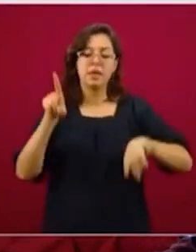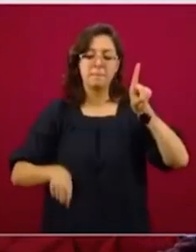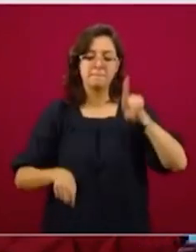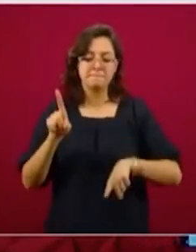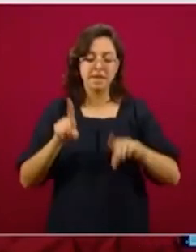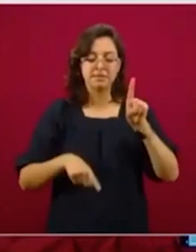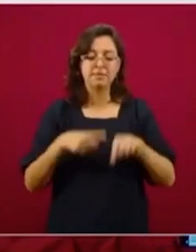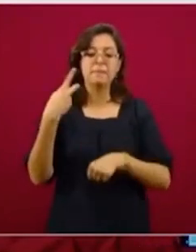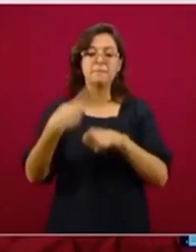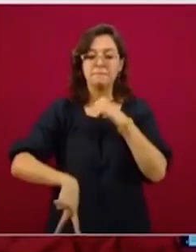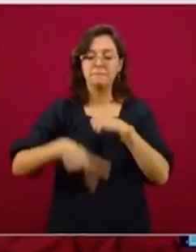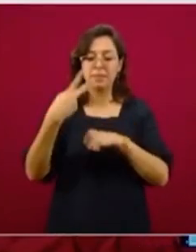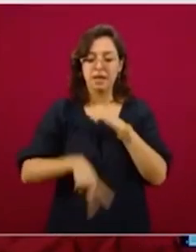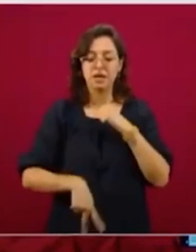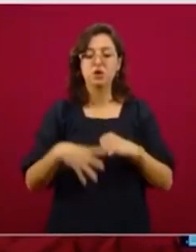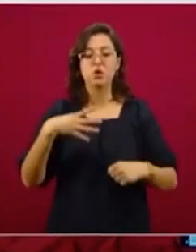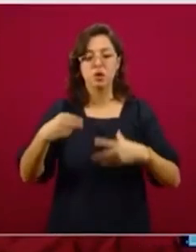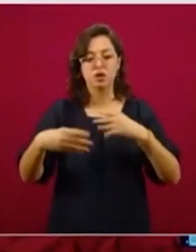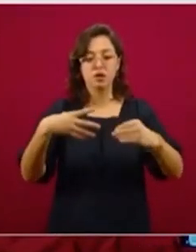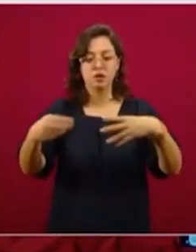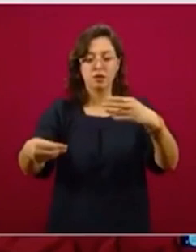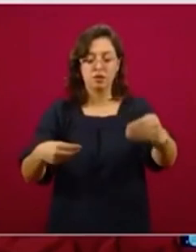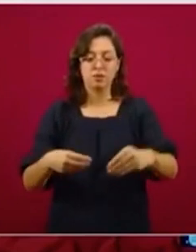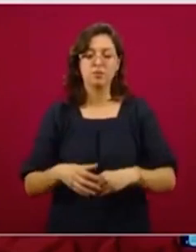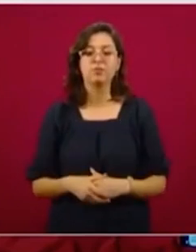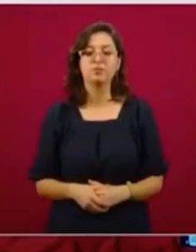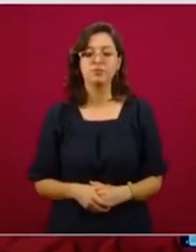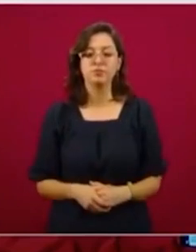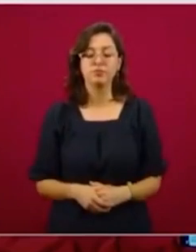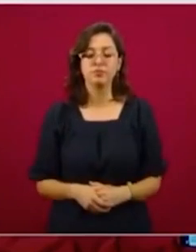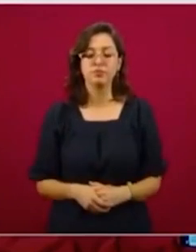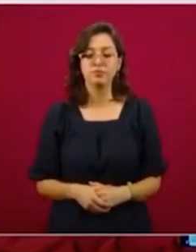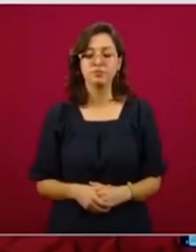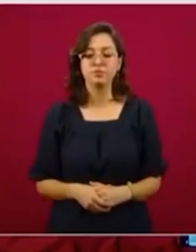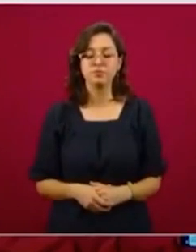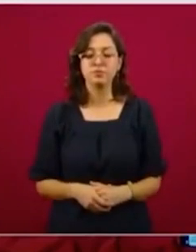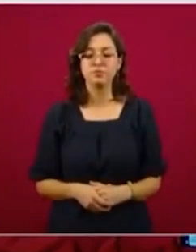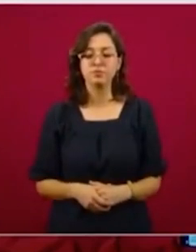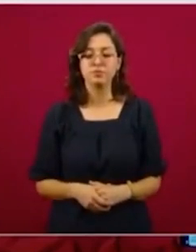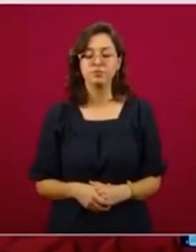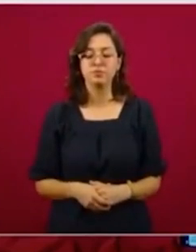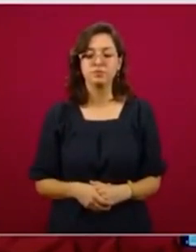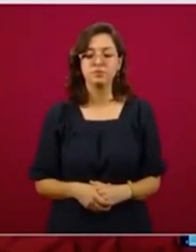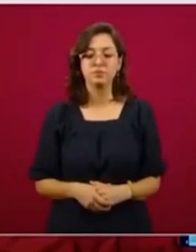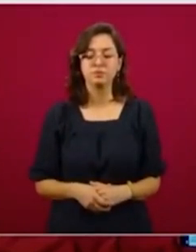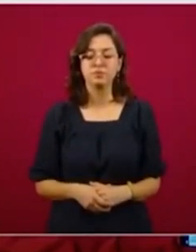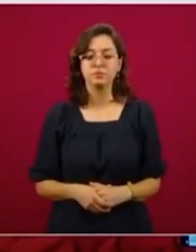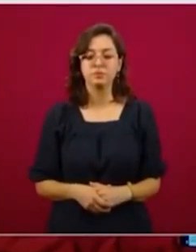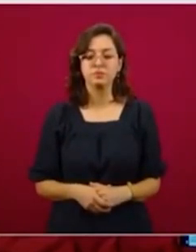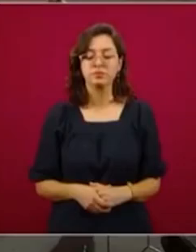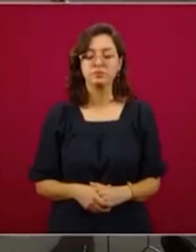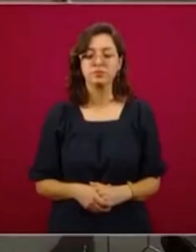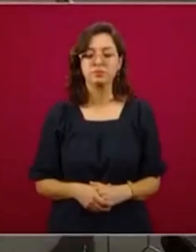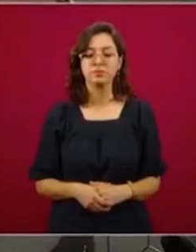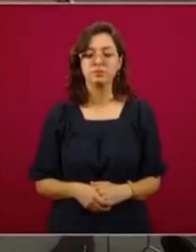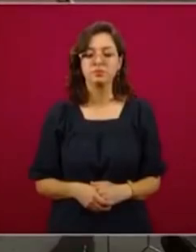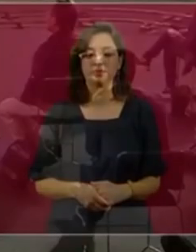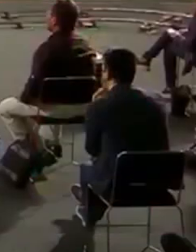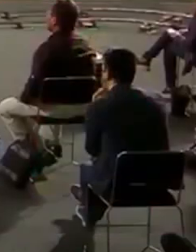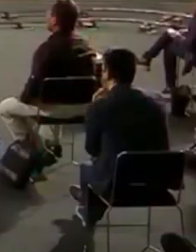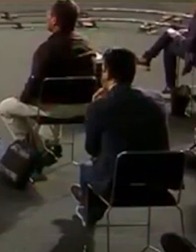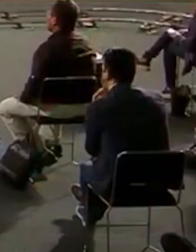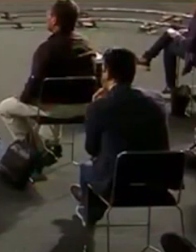riesgo epidemiológico podemos ver como en ocupación hotelera